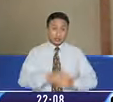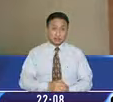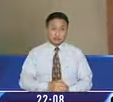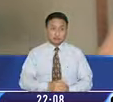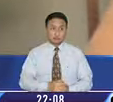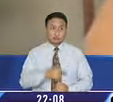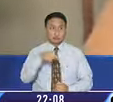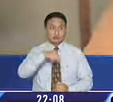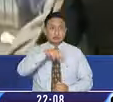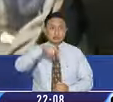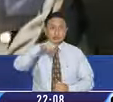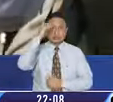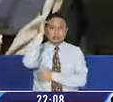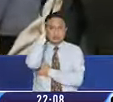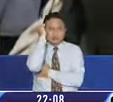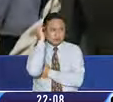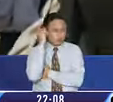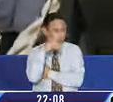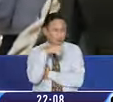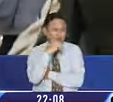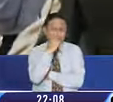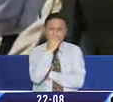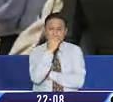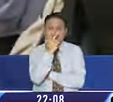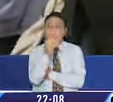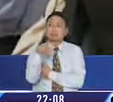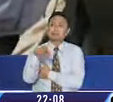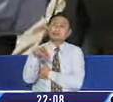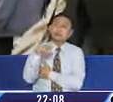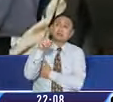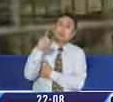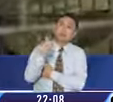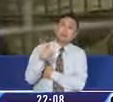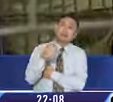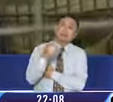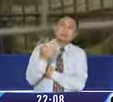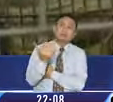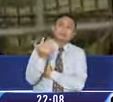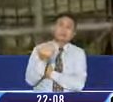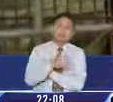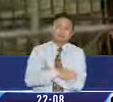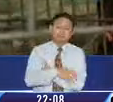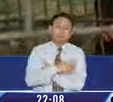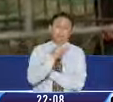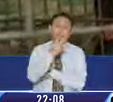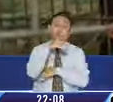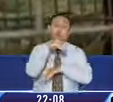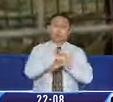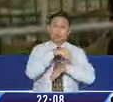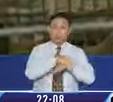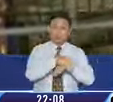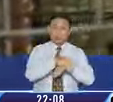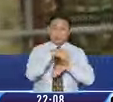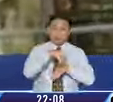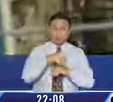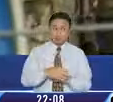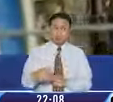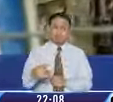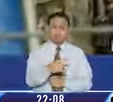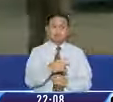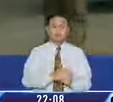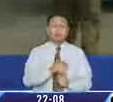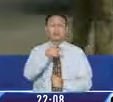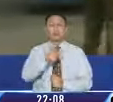Esto angustió a aquellos que esperaban pacientemente información sobre sus parientes. Pasadas las 2 de la tarde, este hecho se dio entre